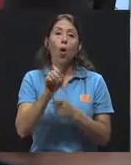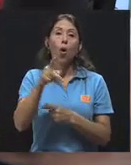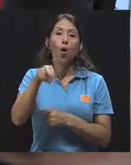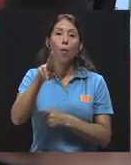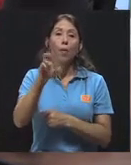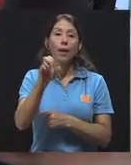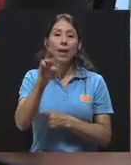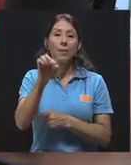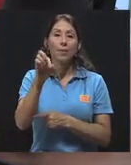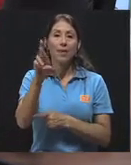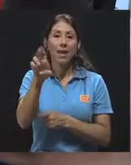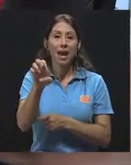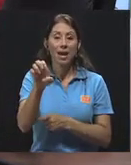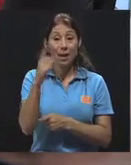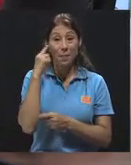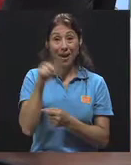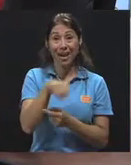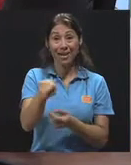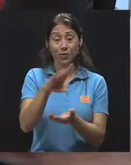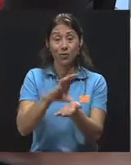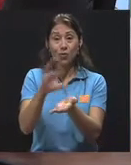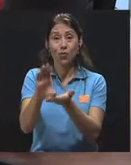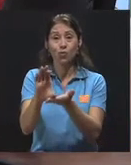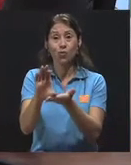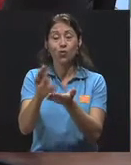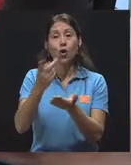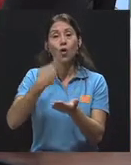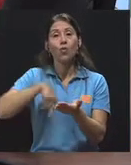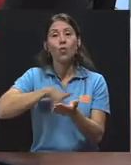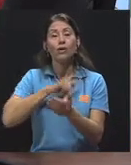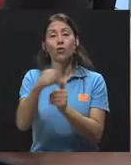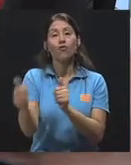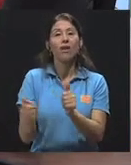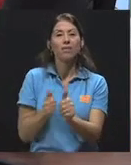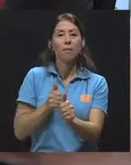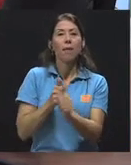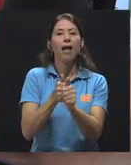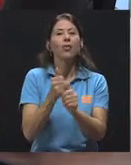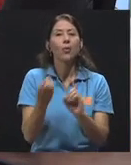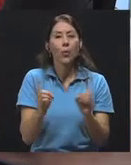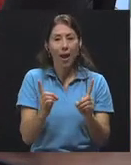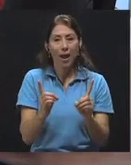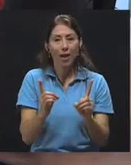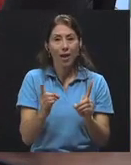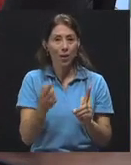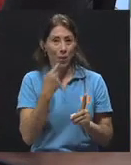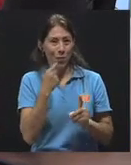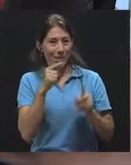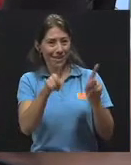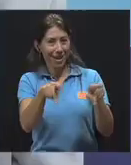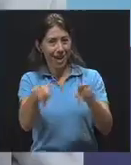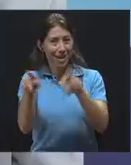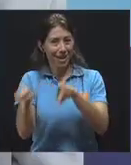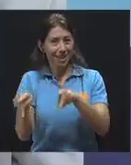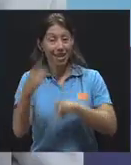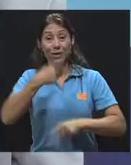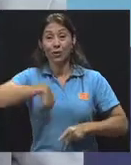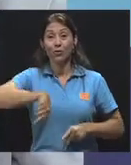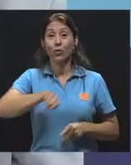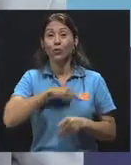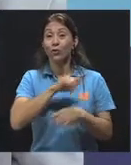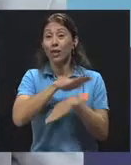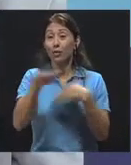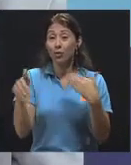el respaldo que tenemos es como lo que dicen la gente. Nosotros de todos los programas hacemos, de todos los